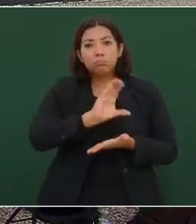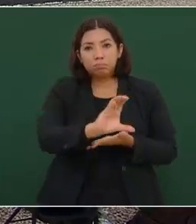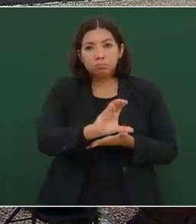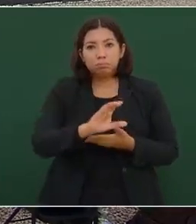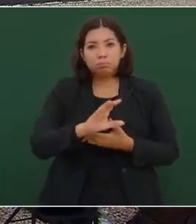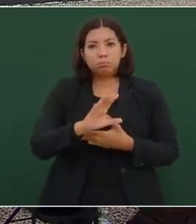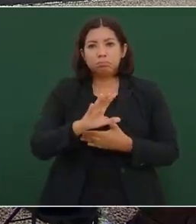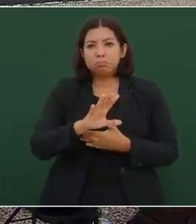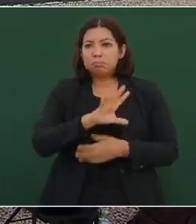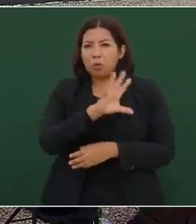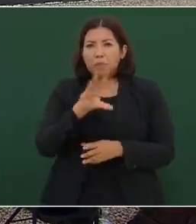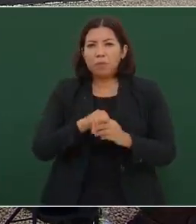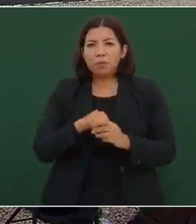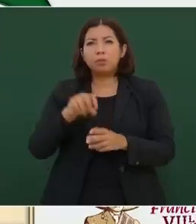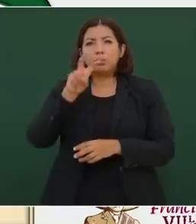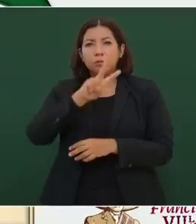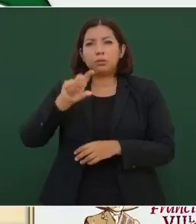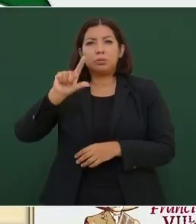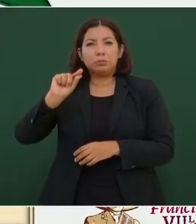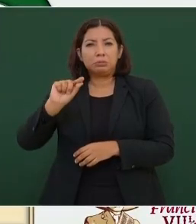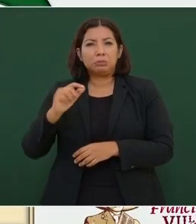un total de